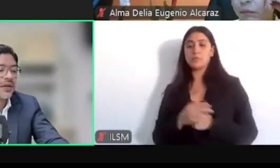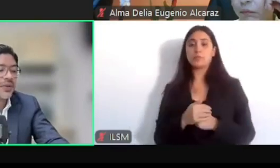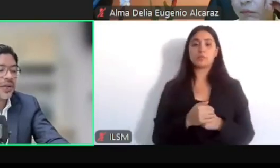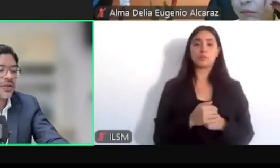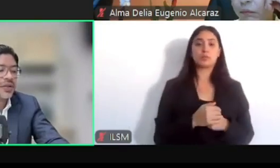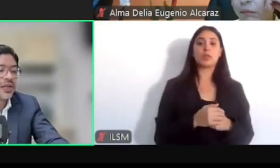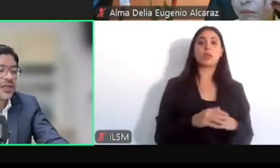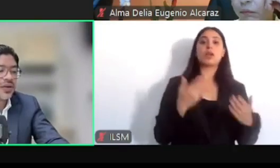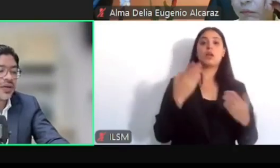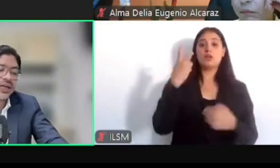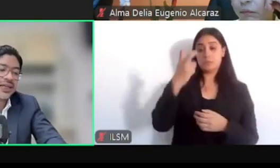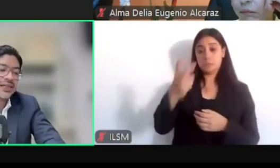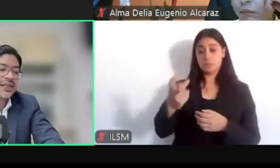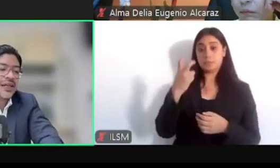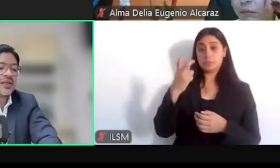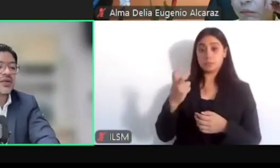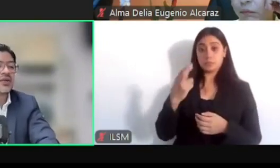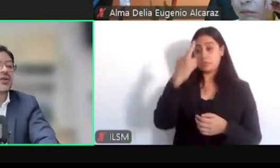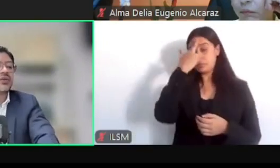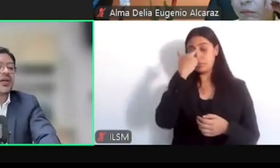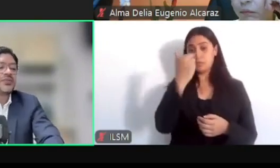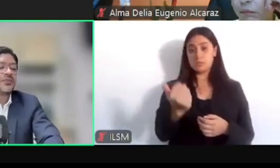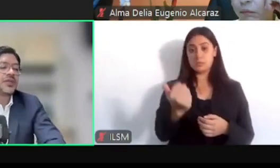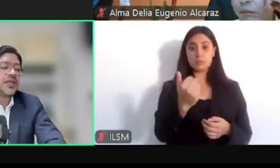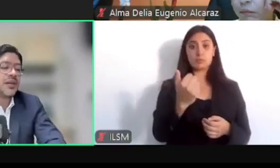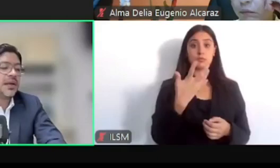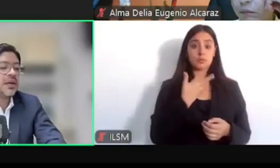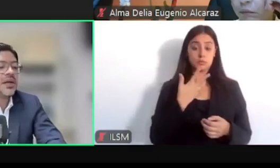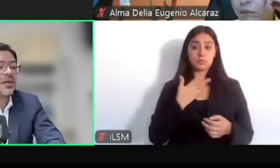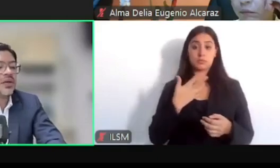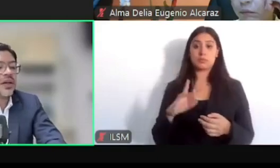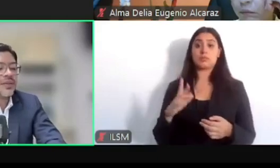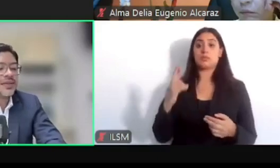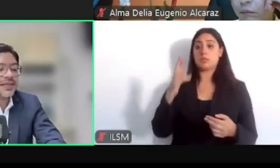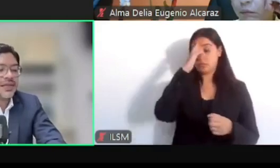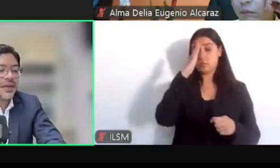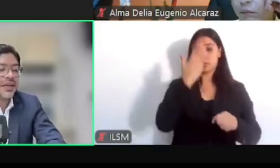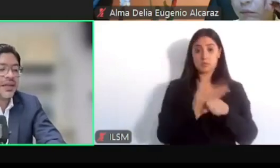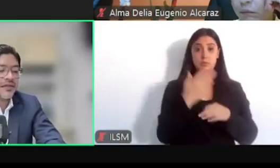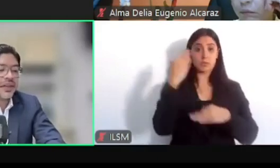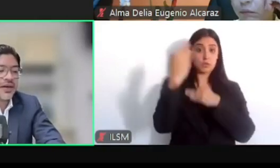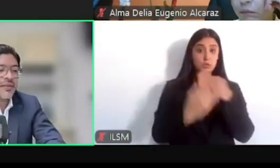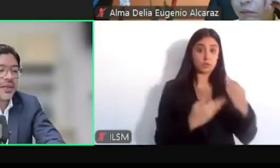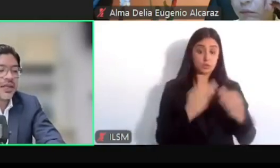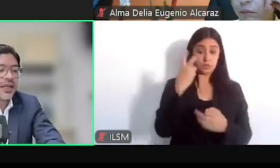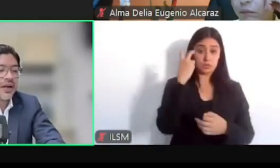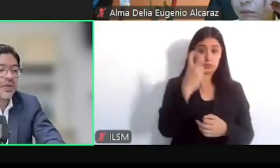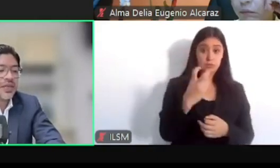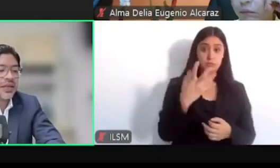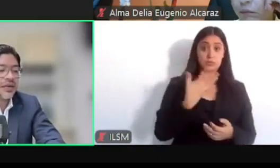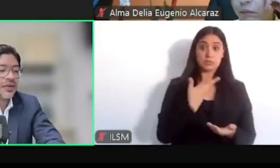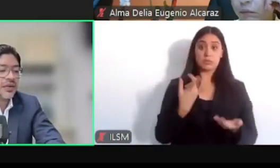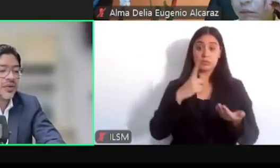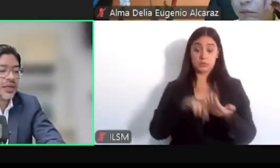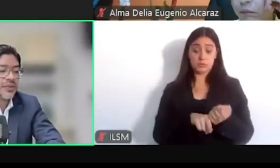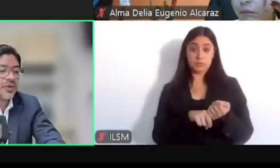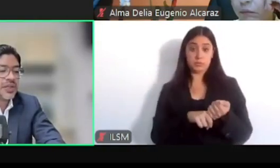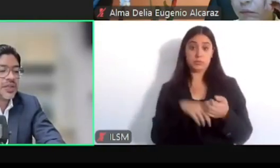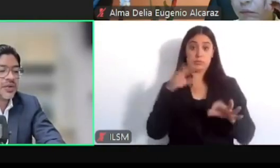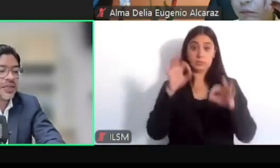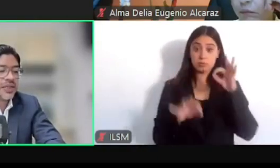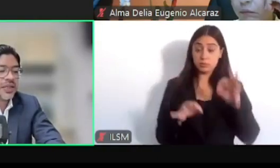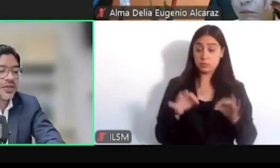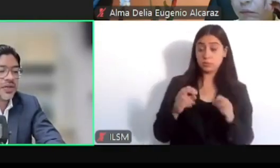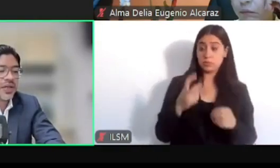en el proyecto se razona que le asiste razón a la autoridad responsable toda vez que se advierte que efectivamente la enjuician controvierte el